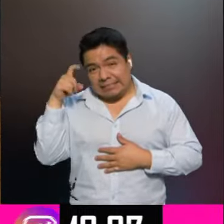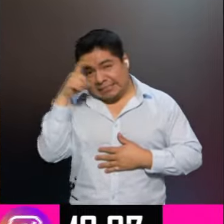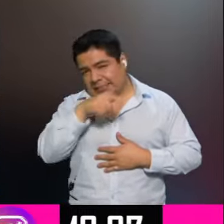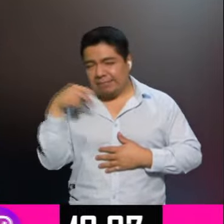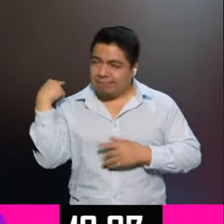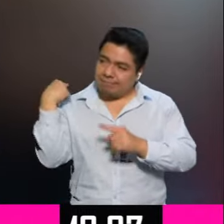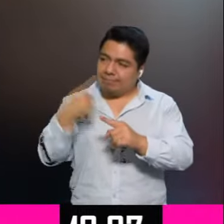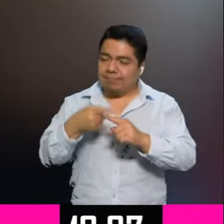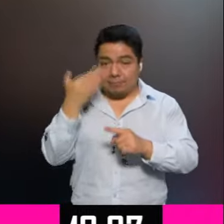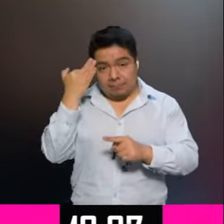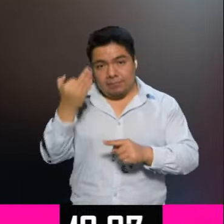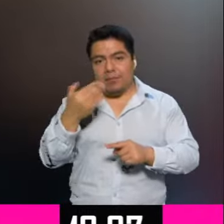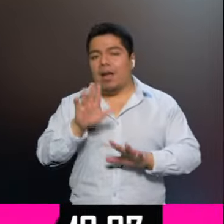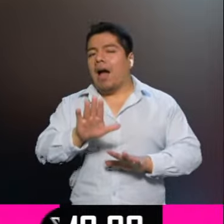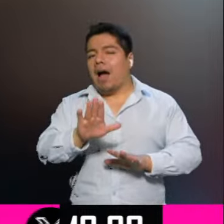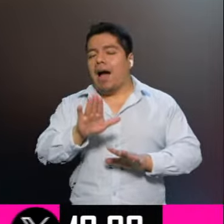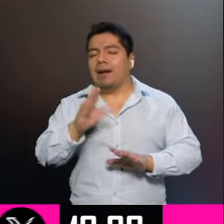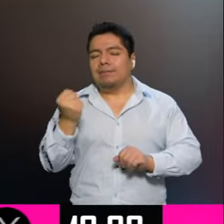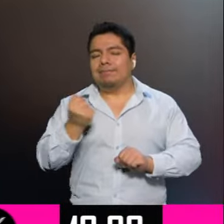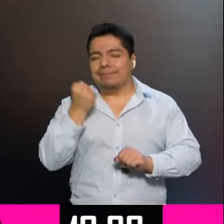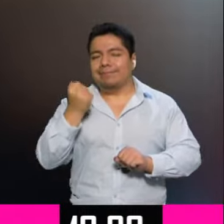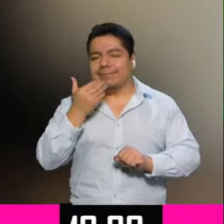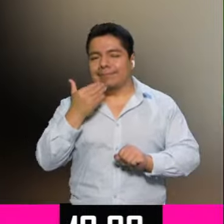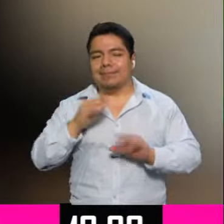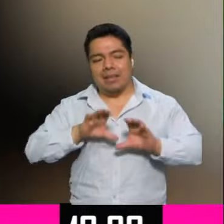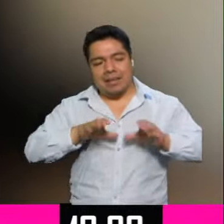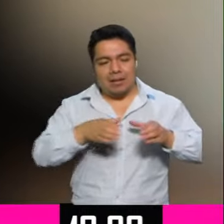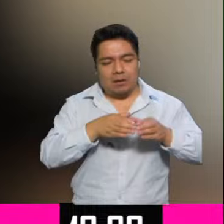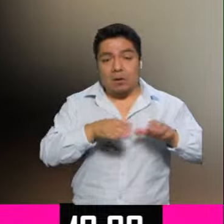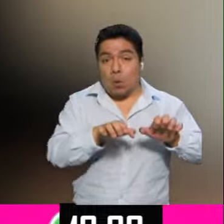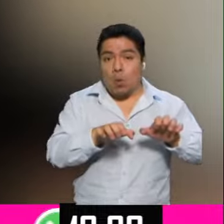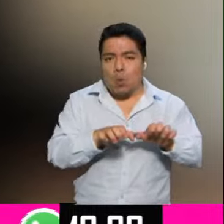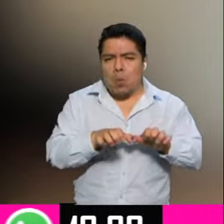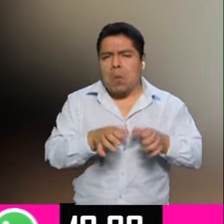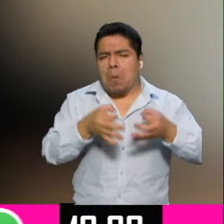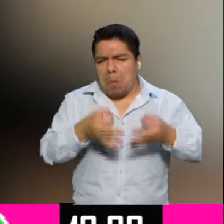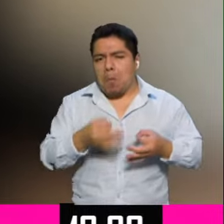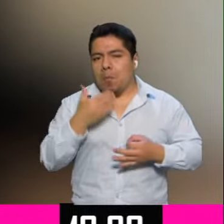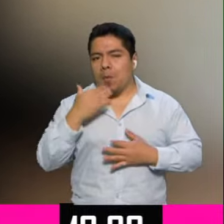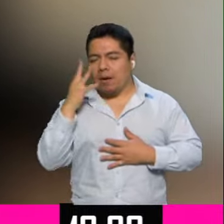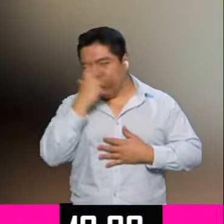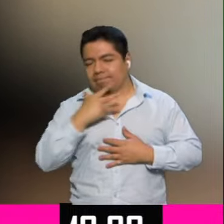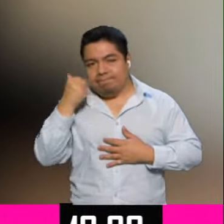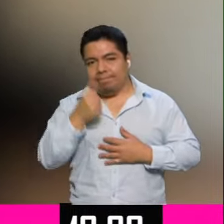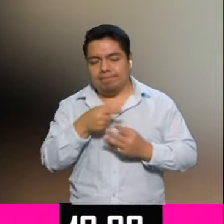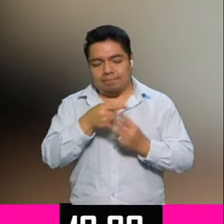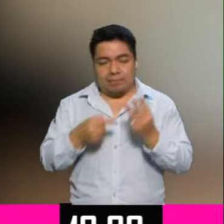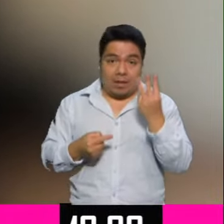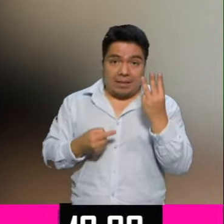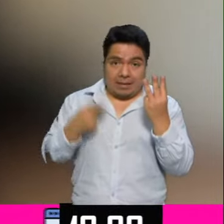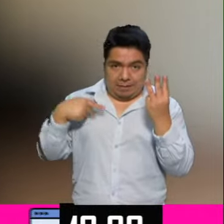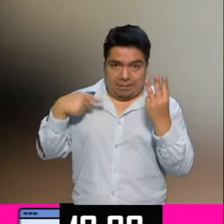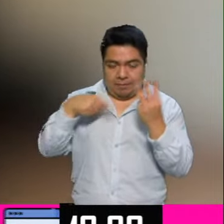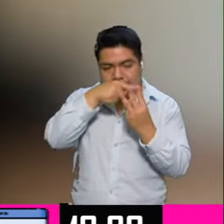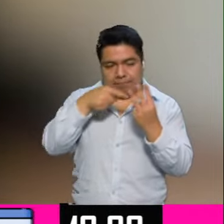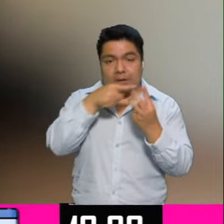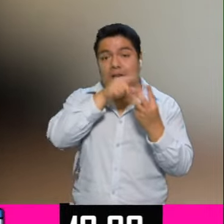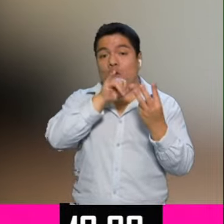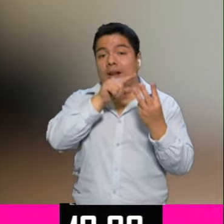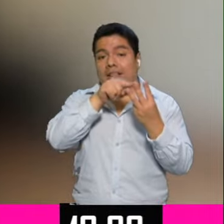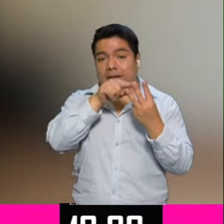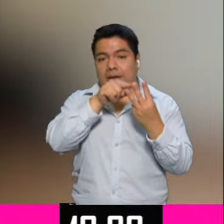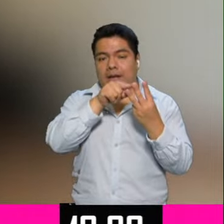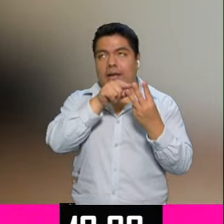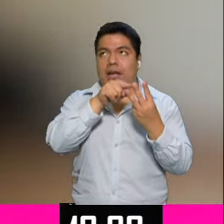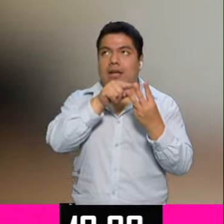tiempo, ¿no? Afortunadamente, me he rodeado de un equipo maravilloso. Somos tres personas. Es Jonathan Bravo y